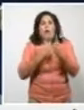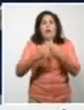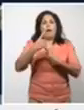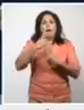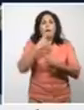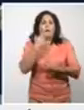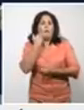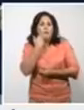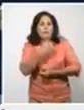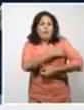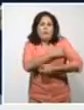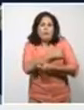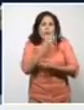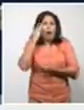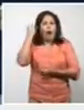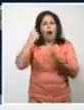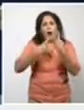enfermedad,